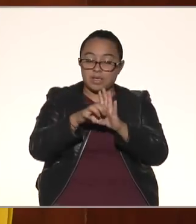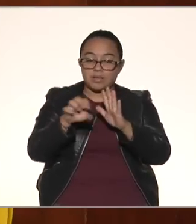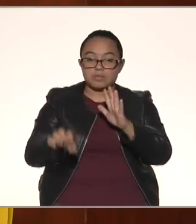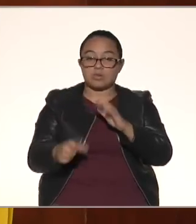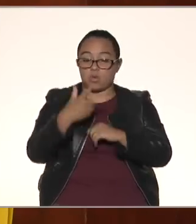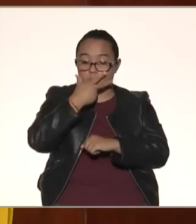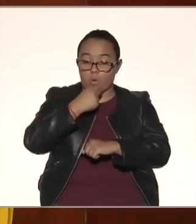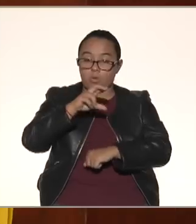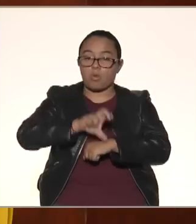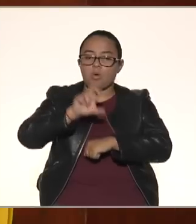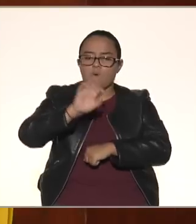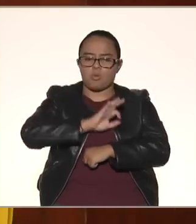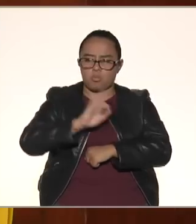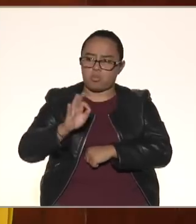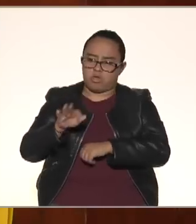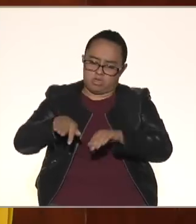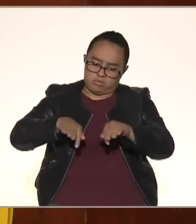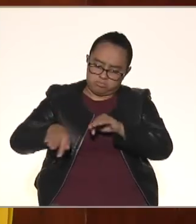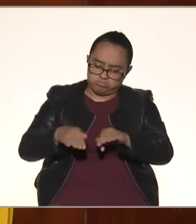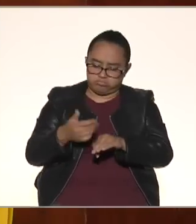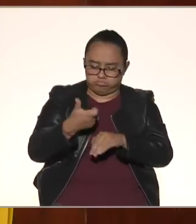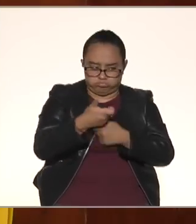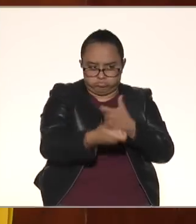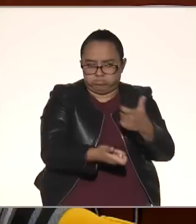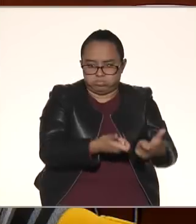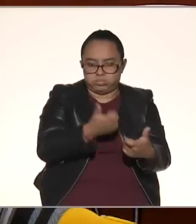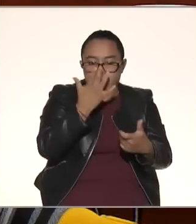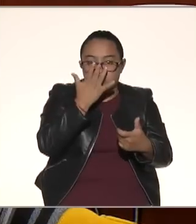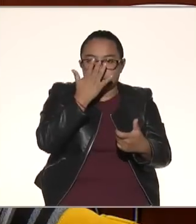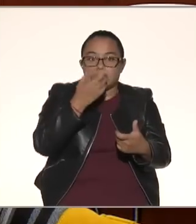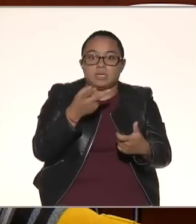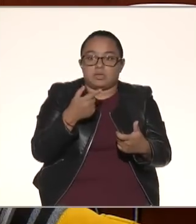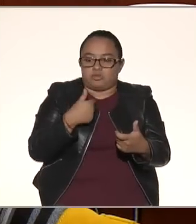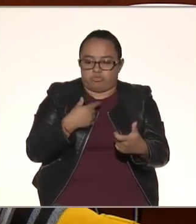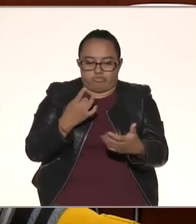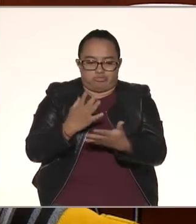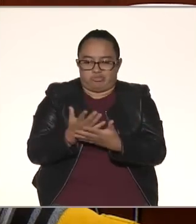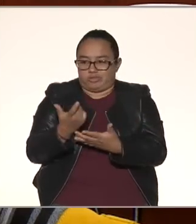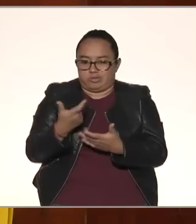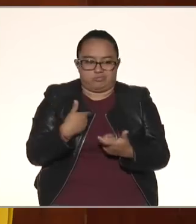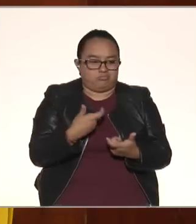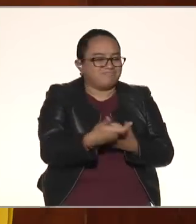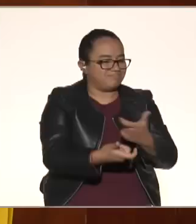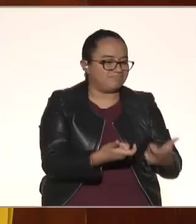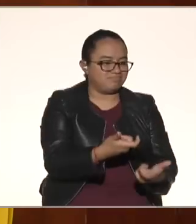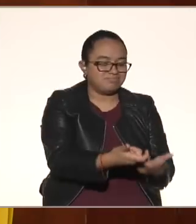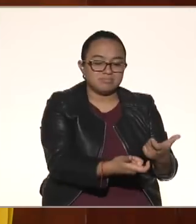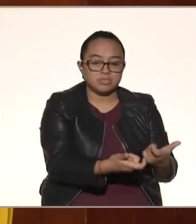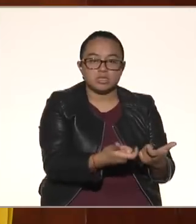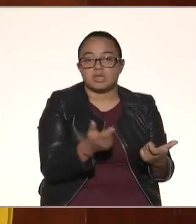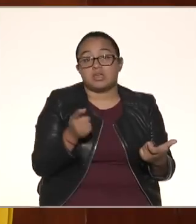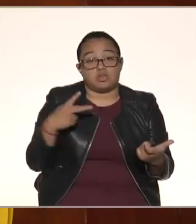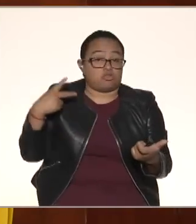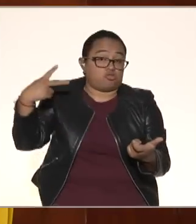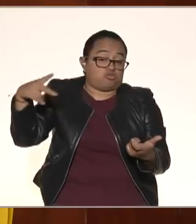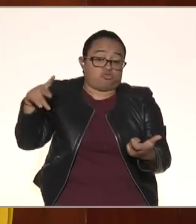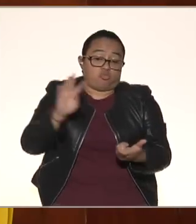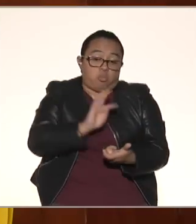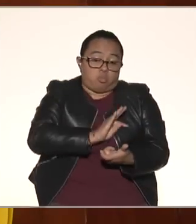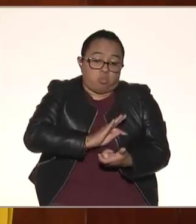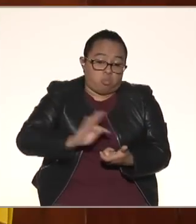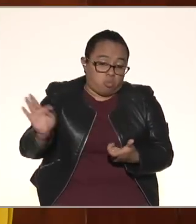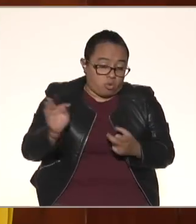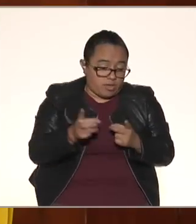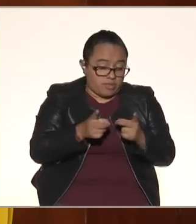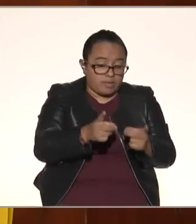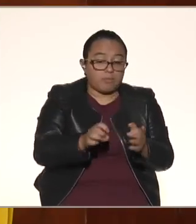puede generar dinero, pero es lo único que tiene, pues es lo que puede llegar a dar, no